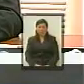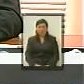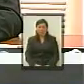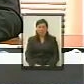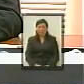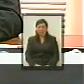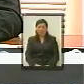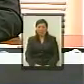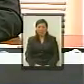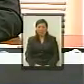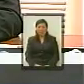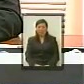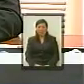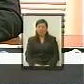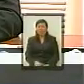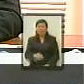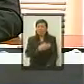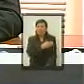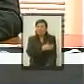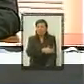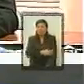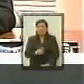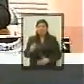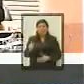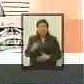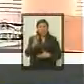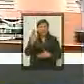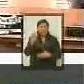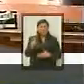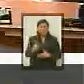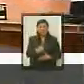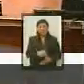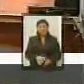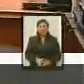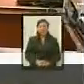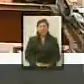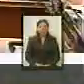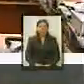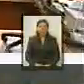votación los que estén a favor por favor levantar el brazo